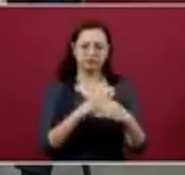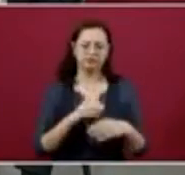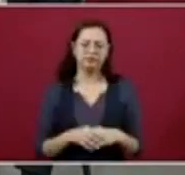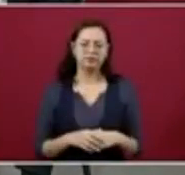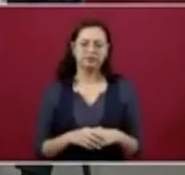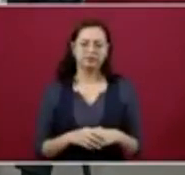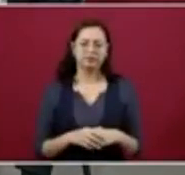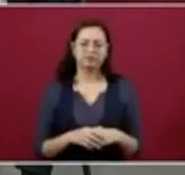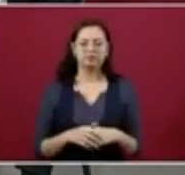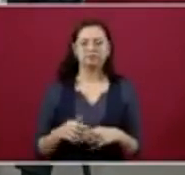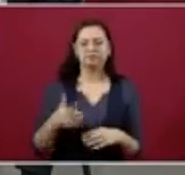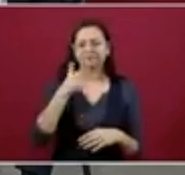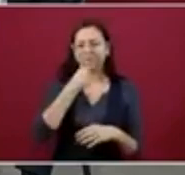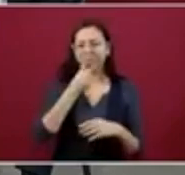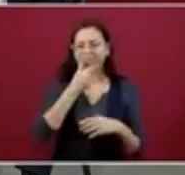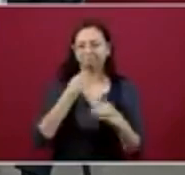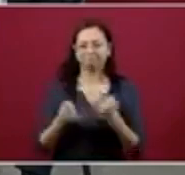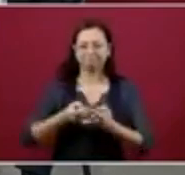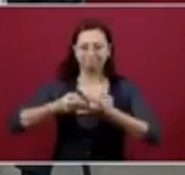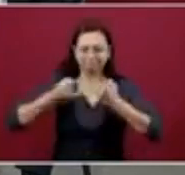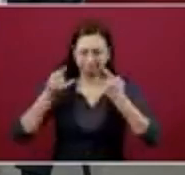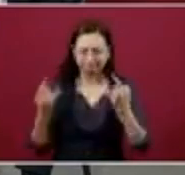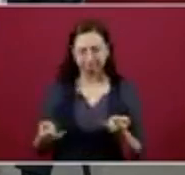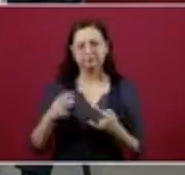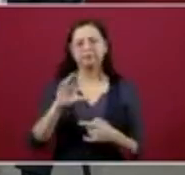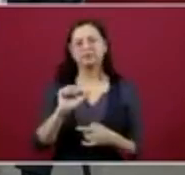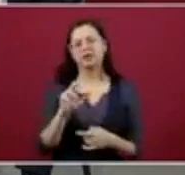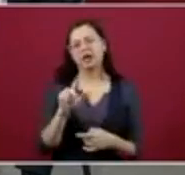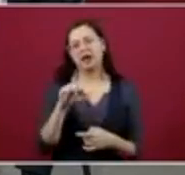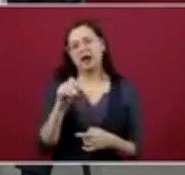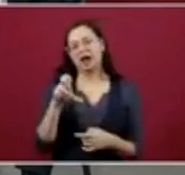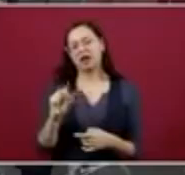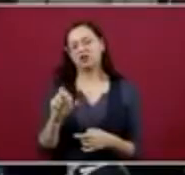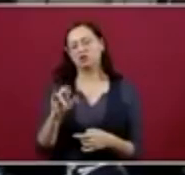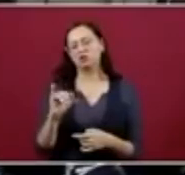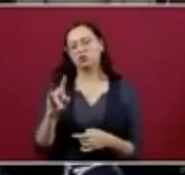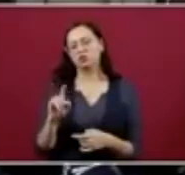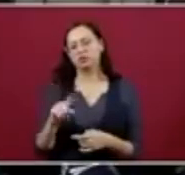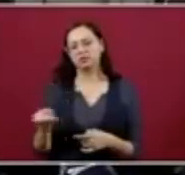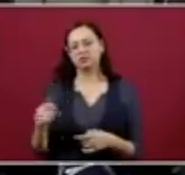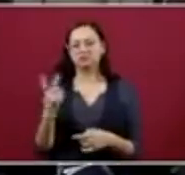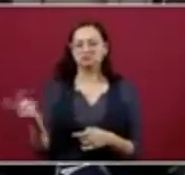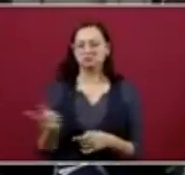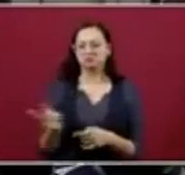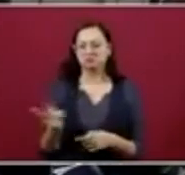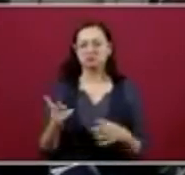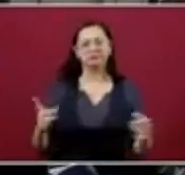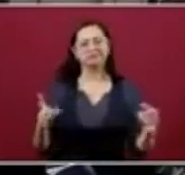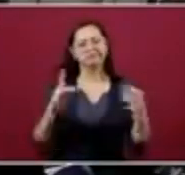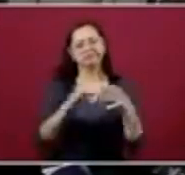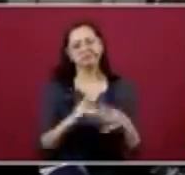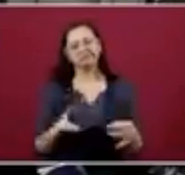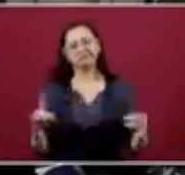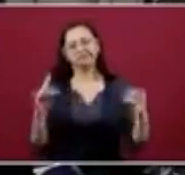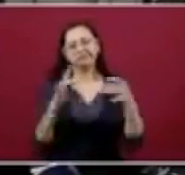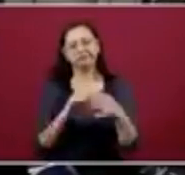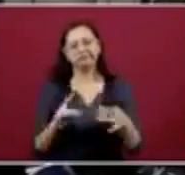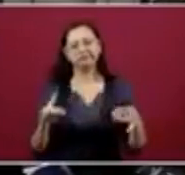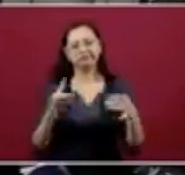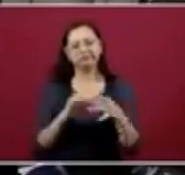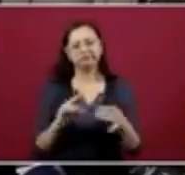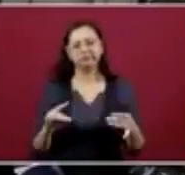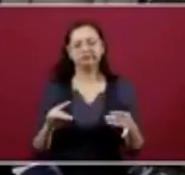el historiador Carlos Ruiz Abreu. Los dos van a explicarles